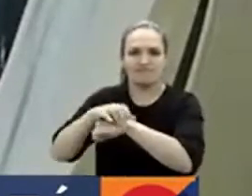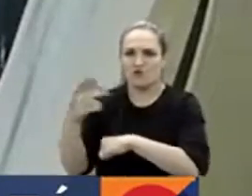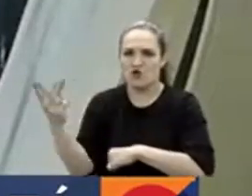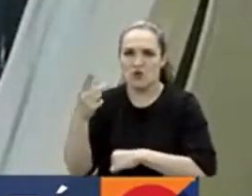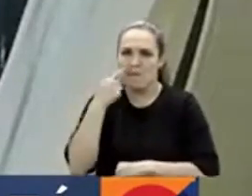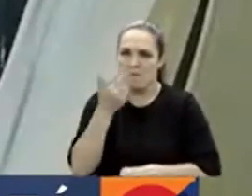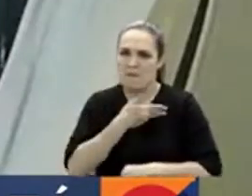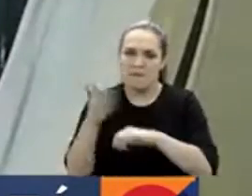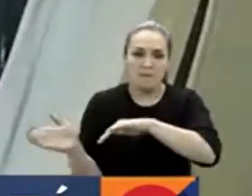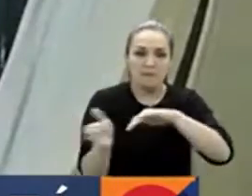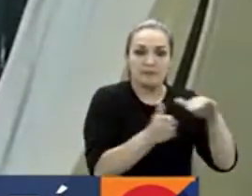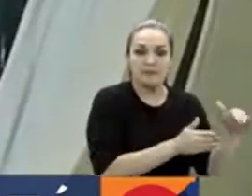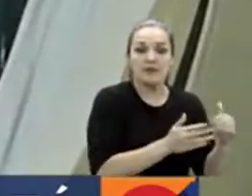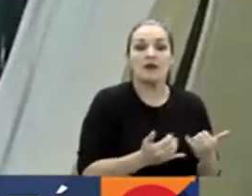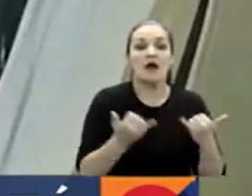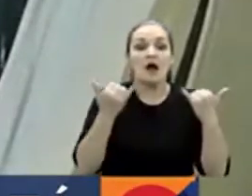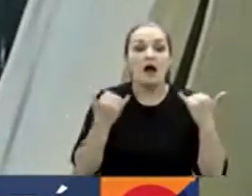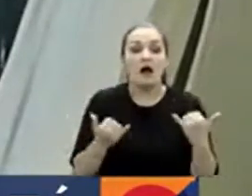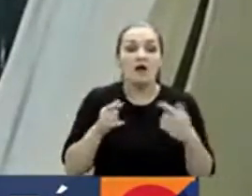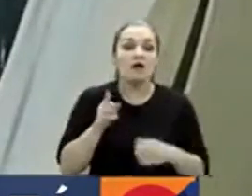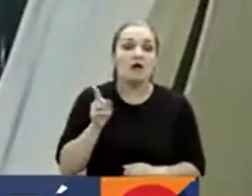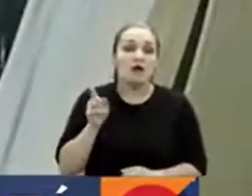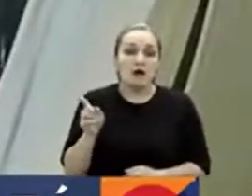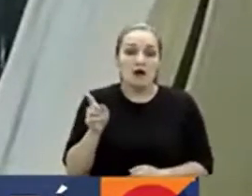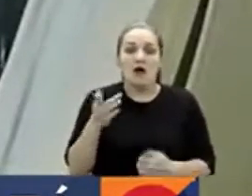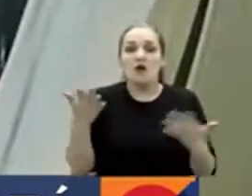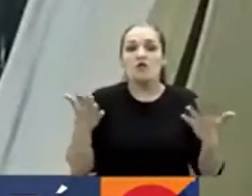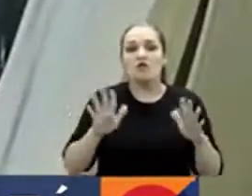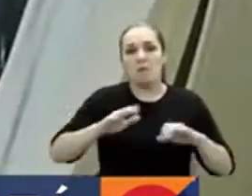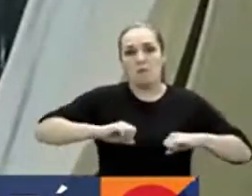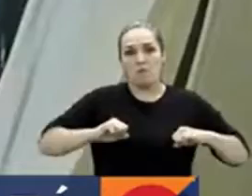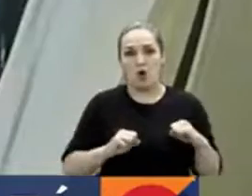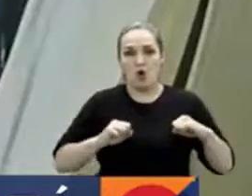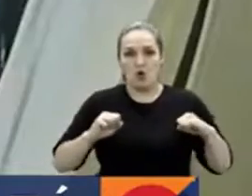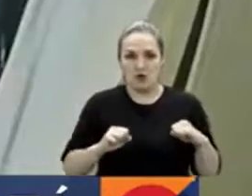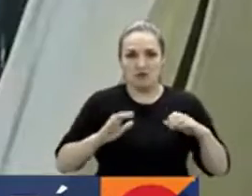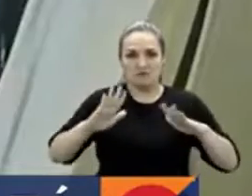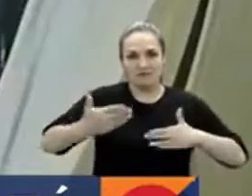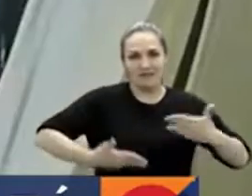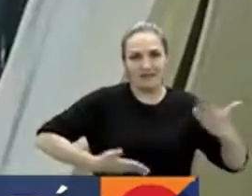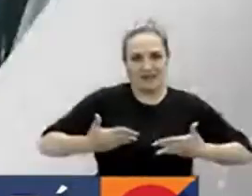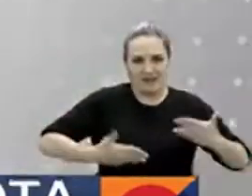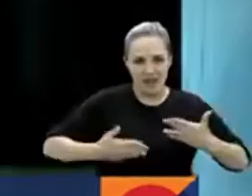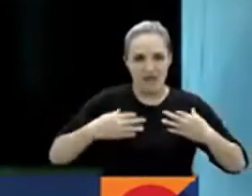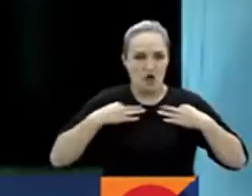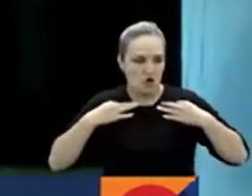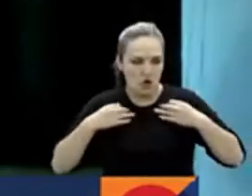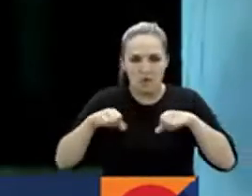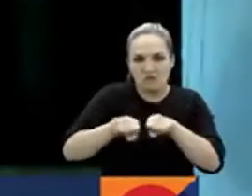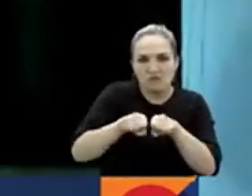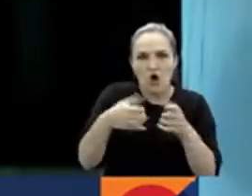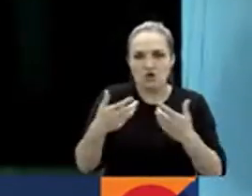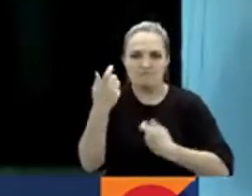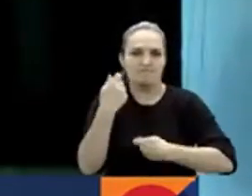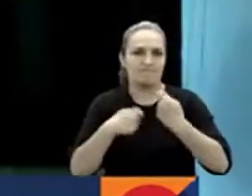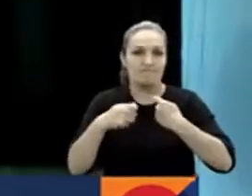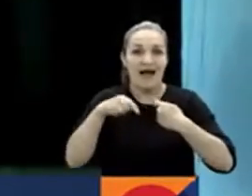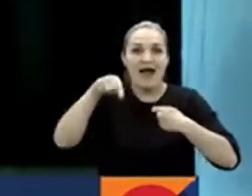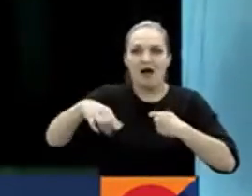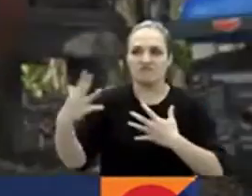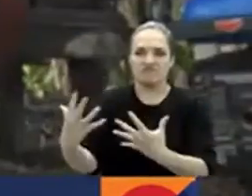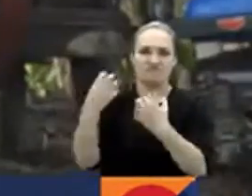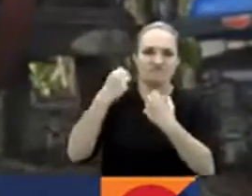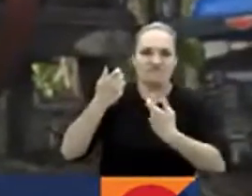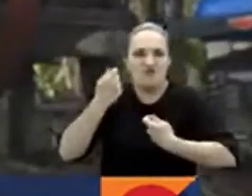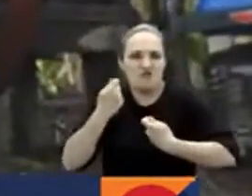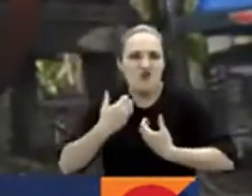sur de Bogotá. En las últimas horas, local de ropa fue asaltado. Se llevaron jugoso botín. Ministro del Interior